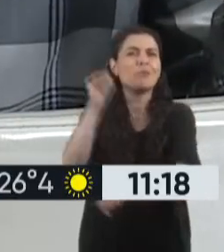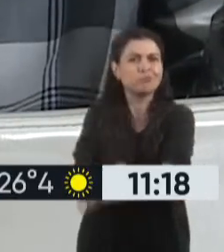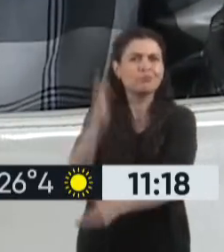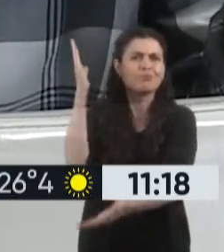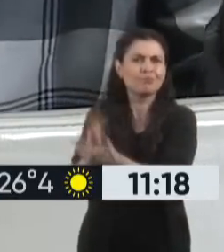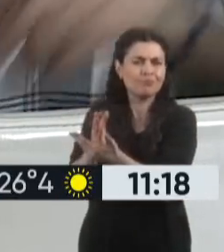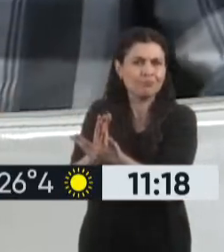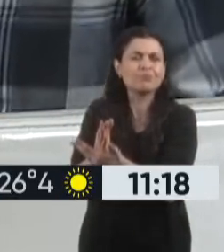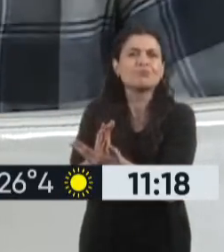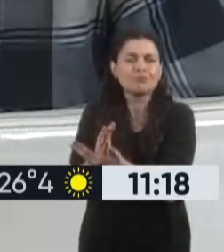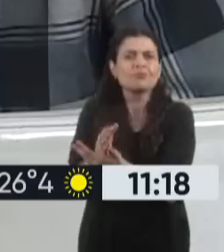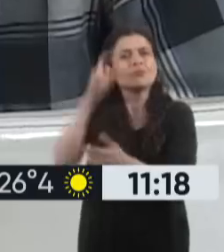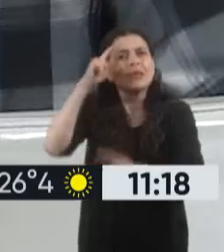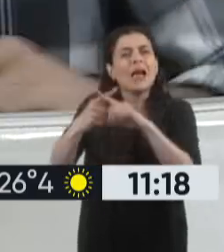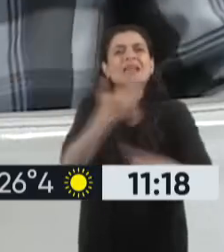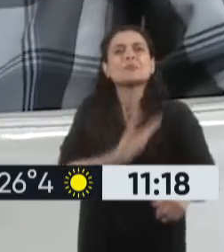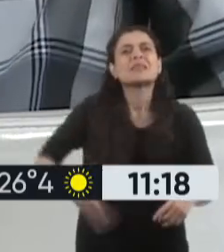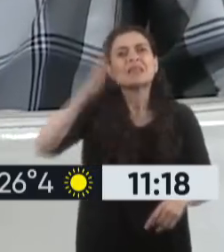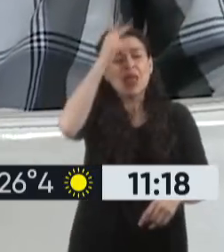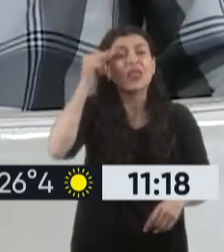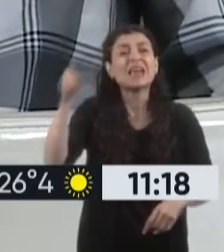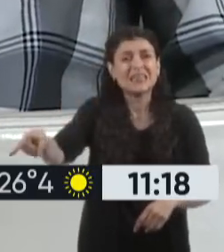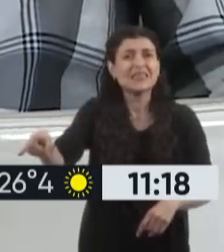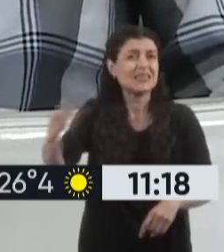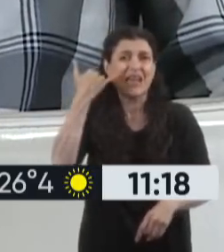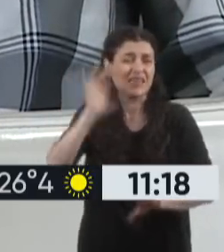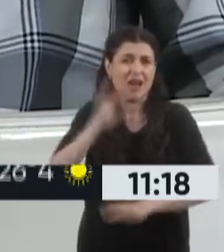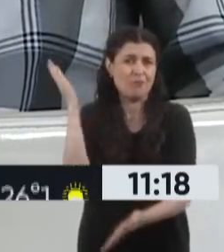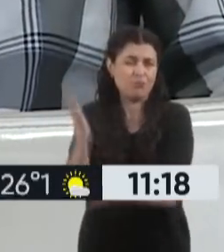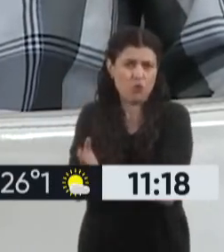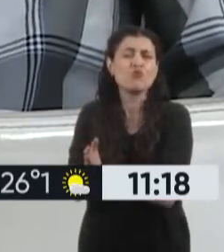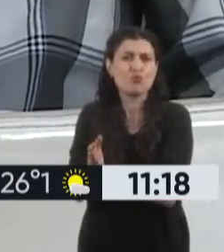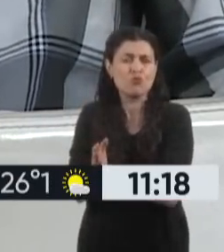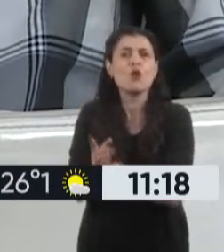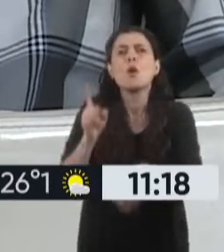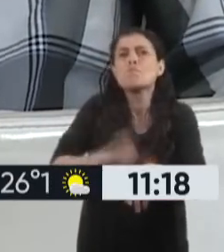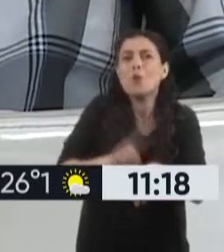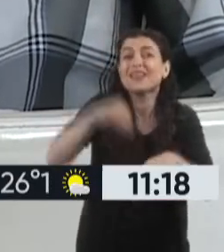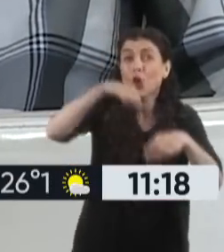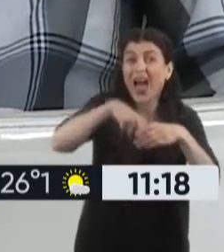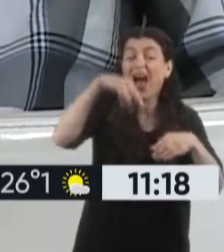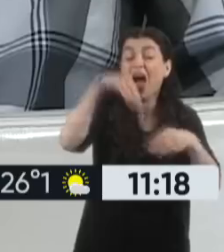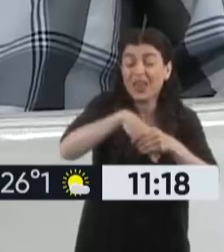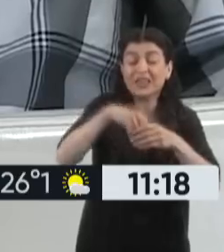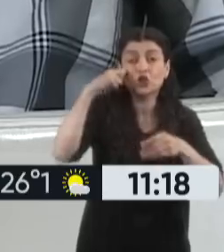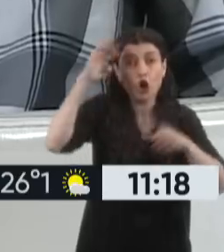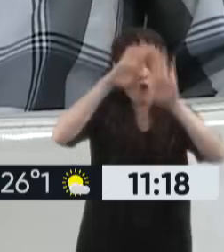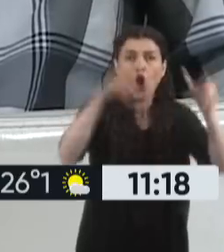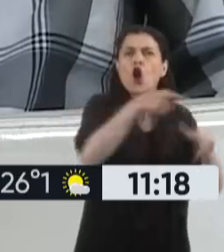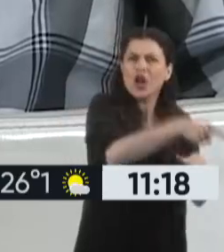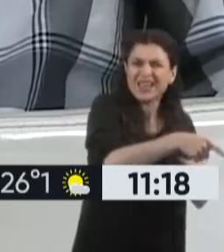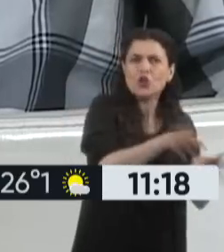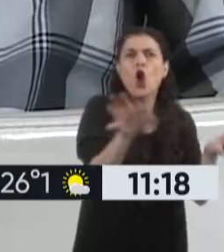de Casación Penal a la expresidenta Cristina Fernández de Kirchner. Sobrevuela en el Congreso de la Nación, por parte de varios